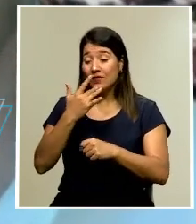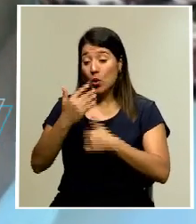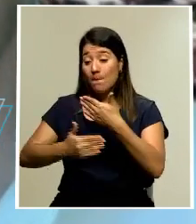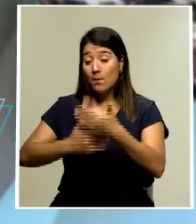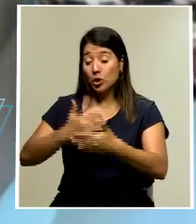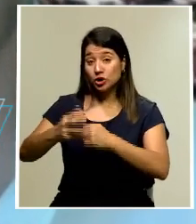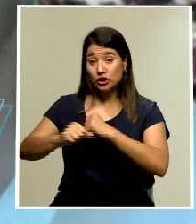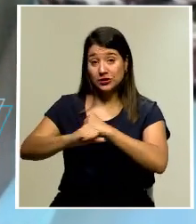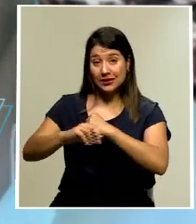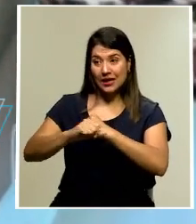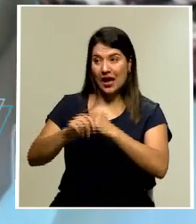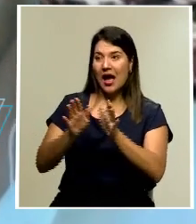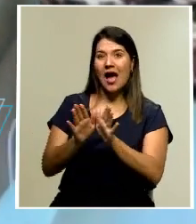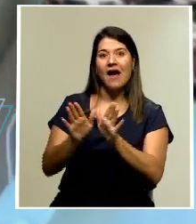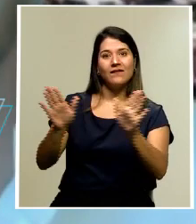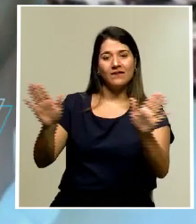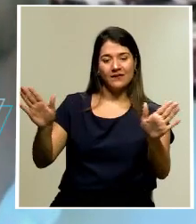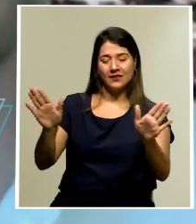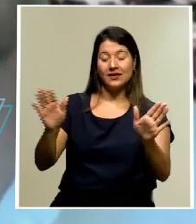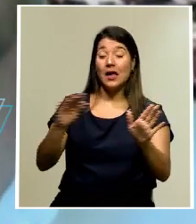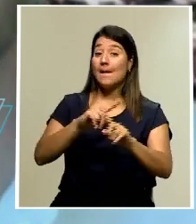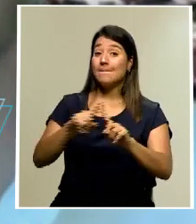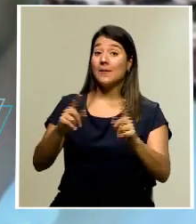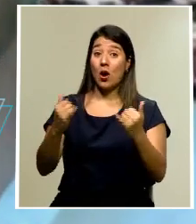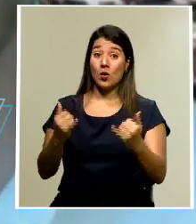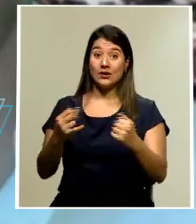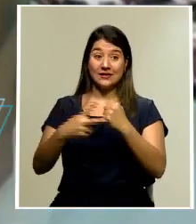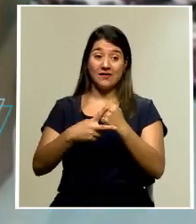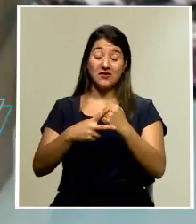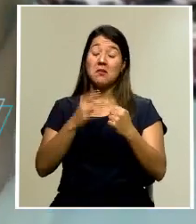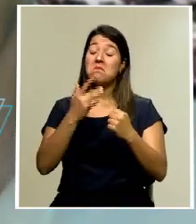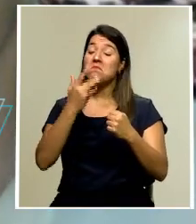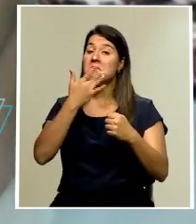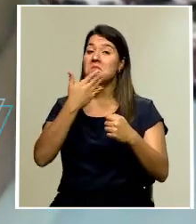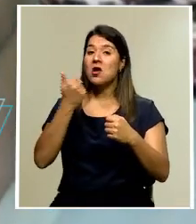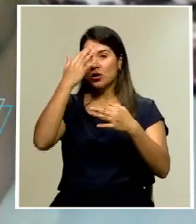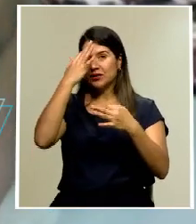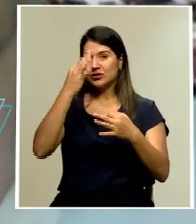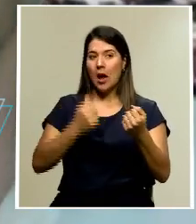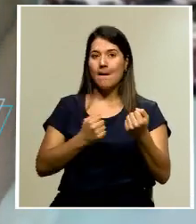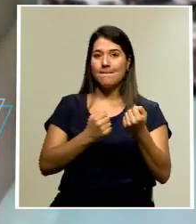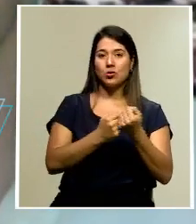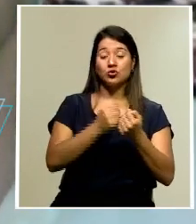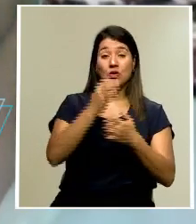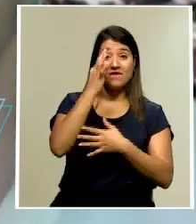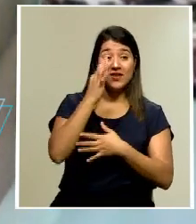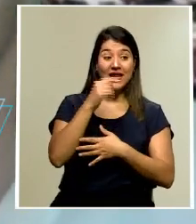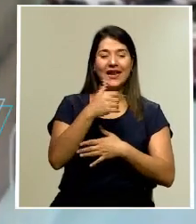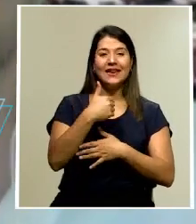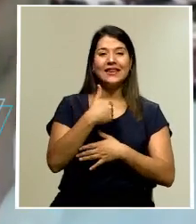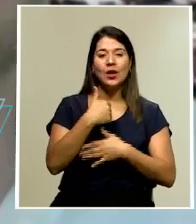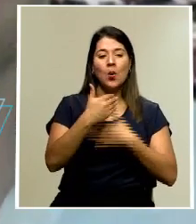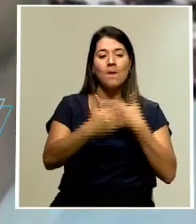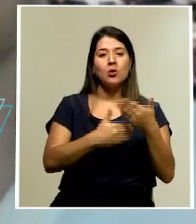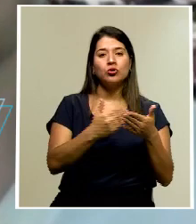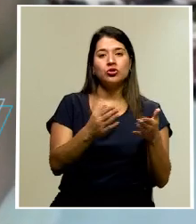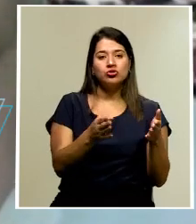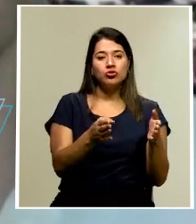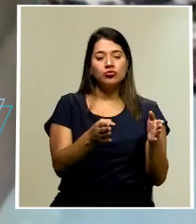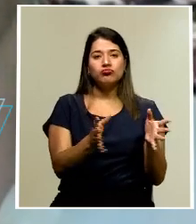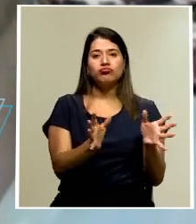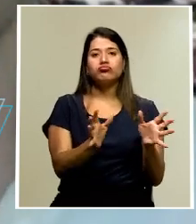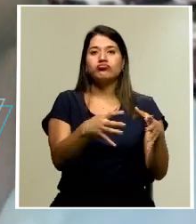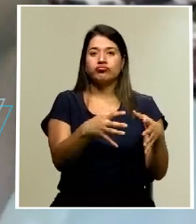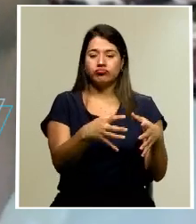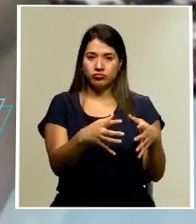una contienda abierta, y en esta ocasión estaba apoyando a don José María Figueres de que fuese más bien una contienda cerrada. Evidentemente aquí